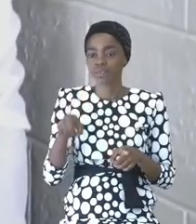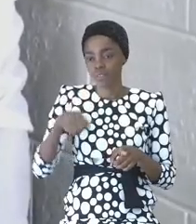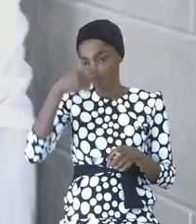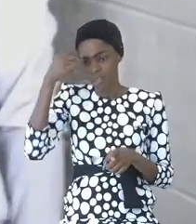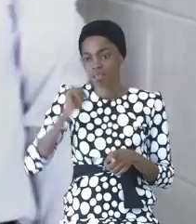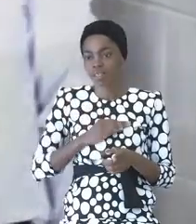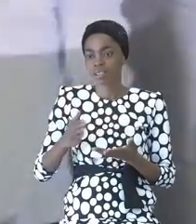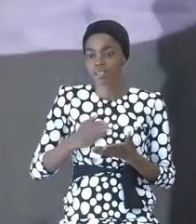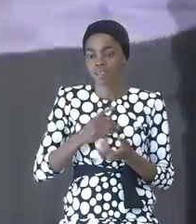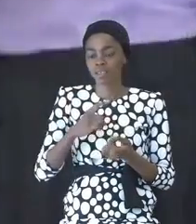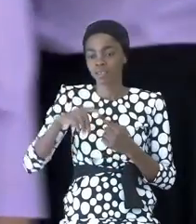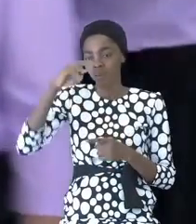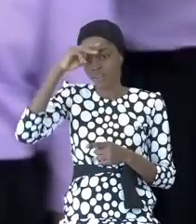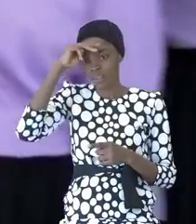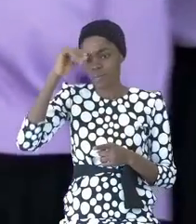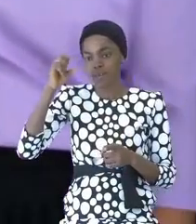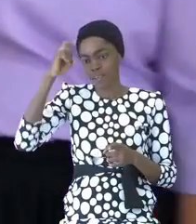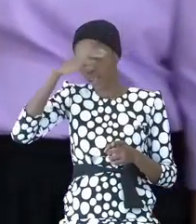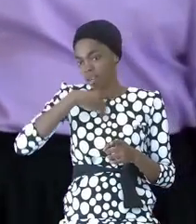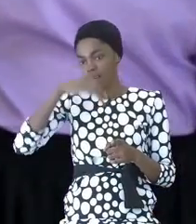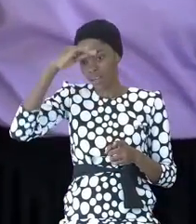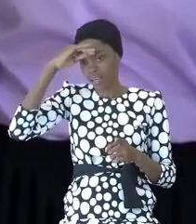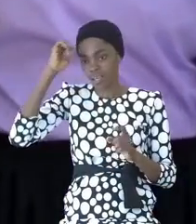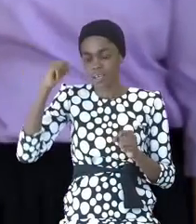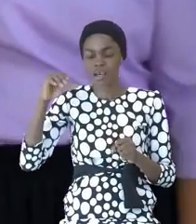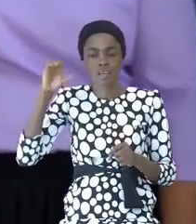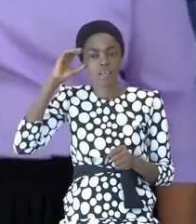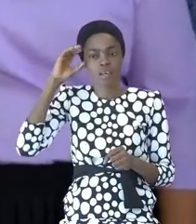porque yo le canto y me puede